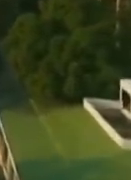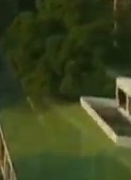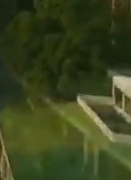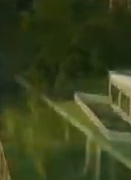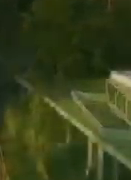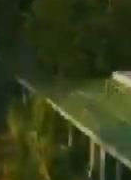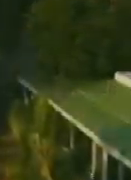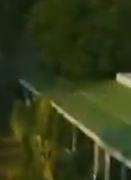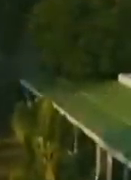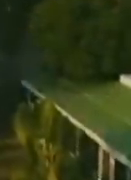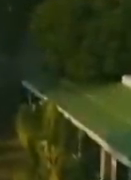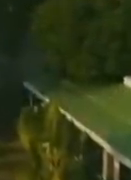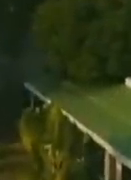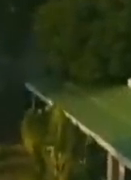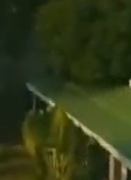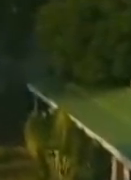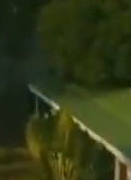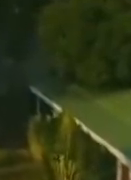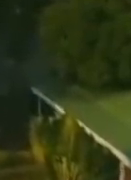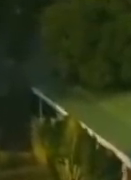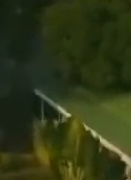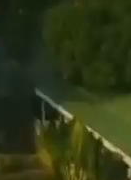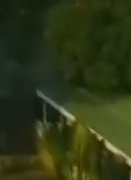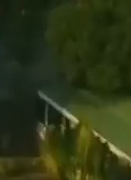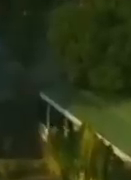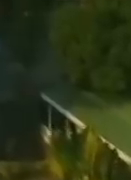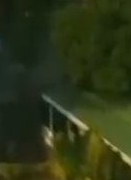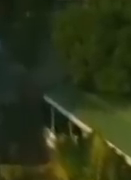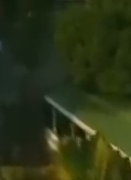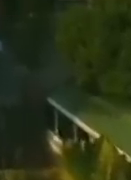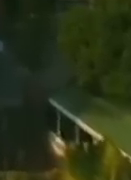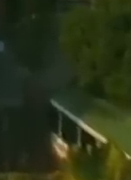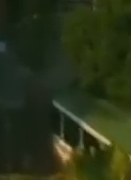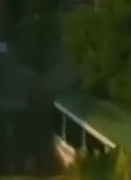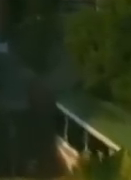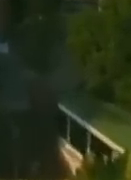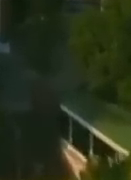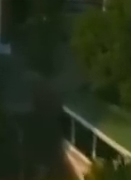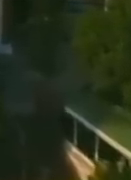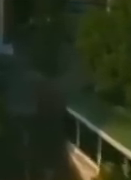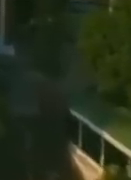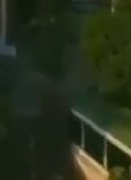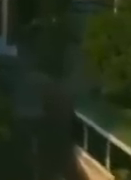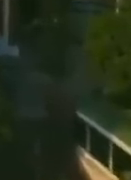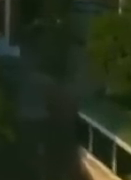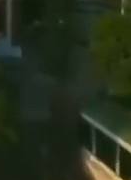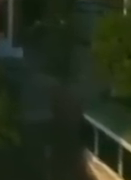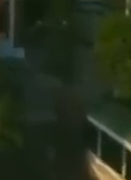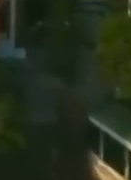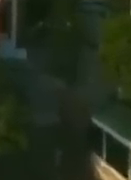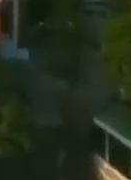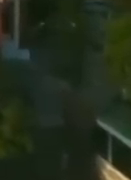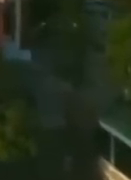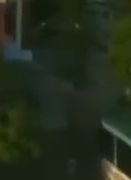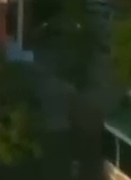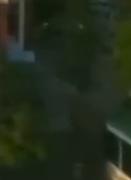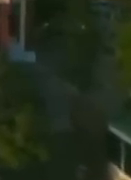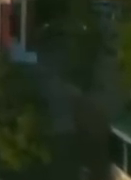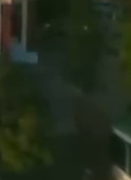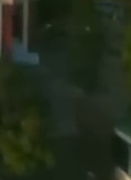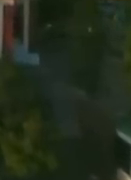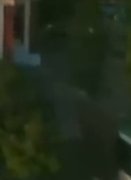presidente constitucional de la República Bolivariana de Venezuela. Recordada como día del rescate del ideario bolivariano de